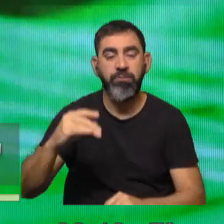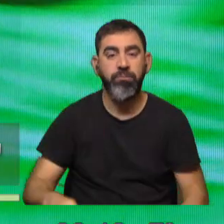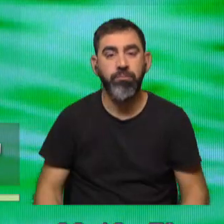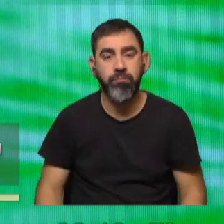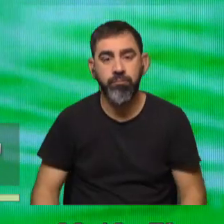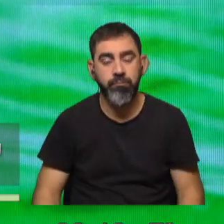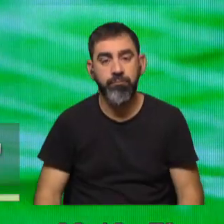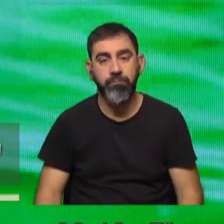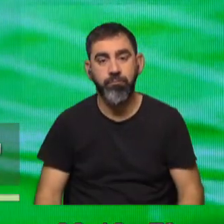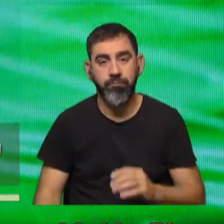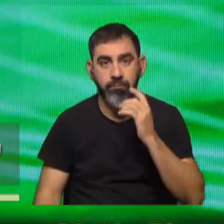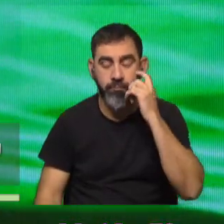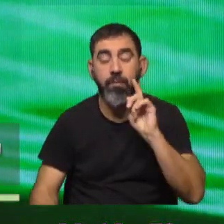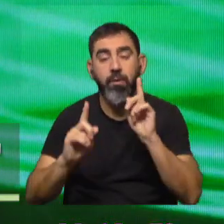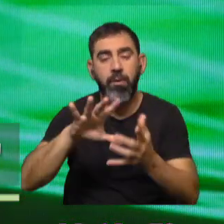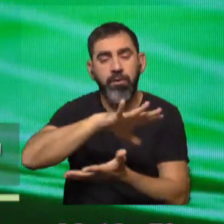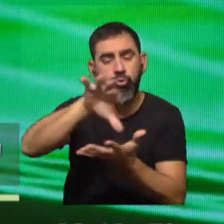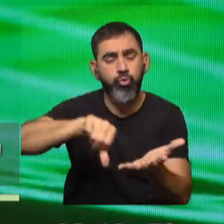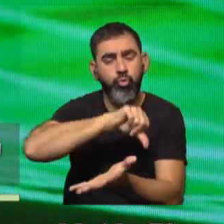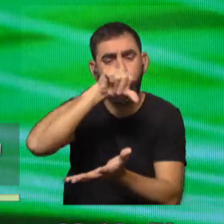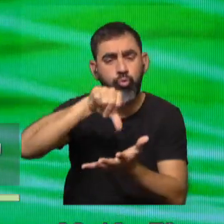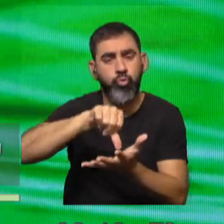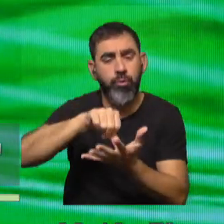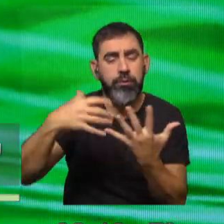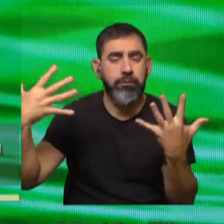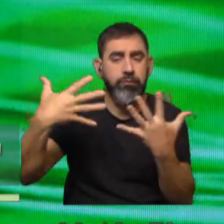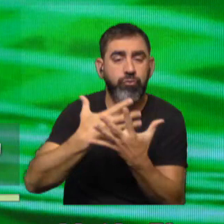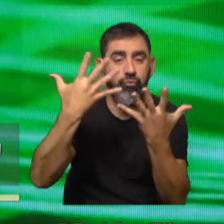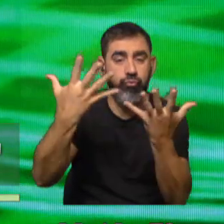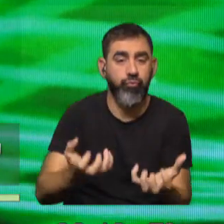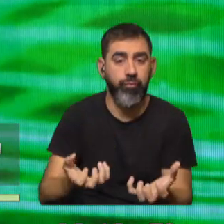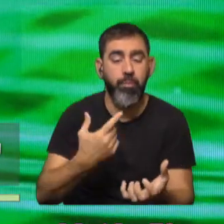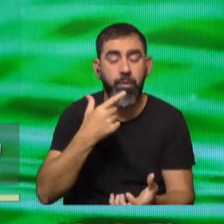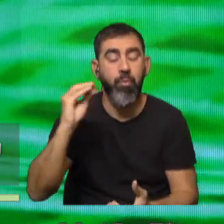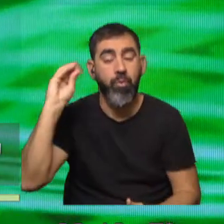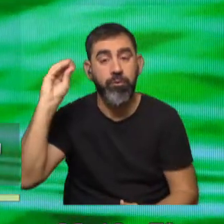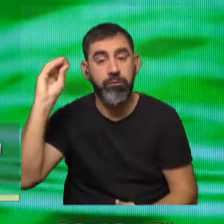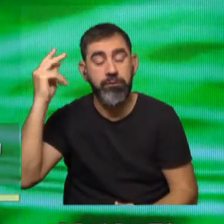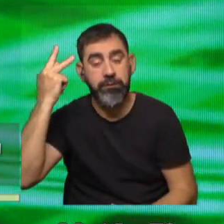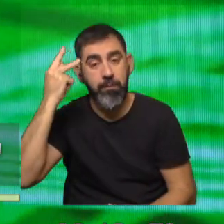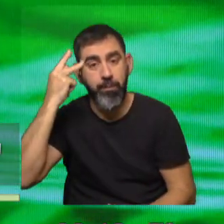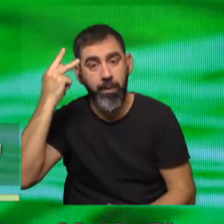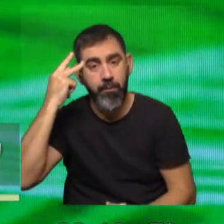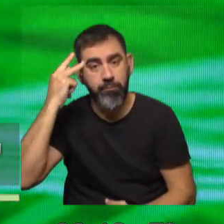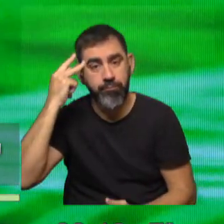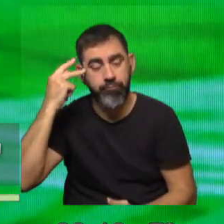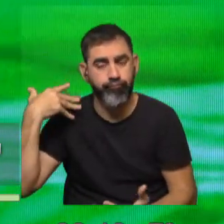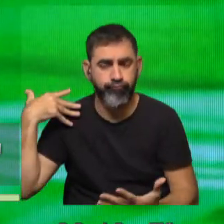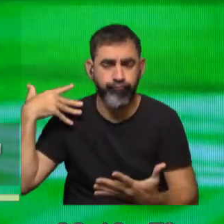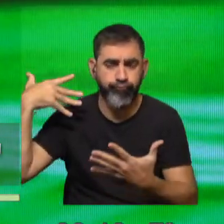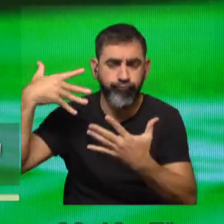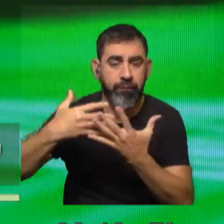finalmente ha habido otras grandes ciudades que han padecido por sequías que es el caso de Sao Paulo que de muy larga duración